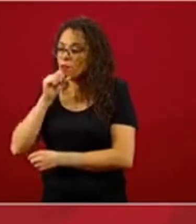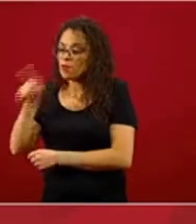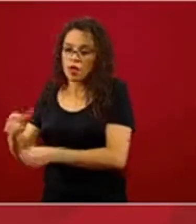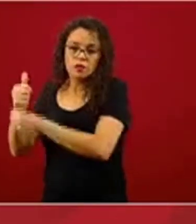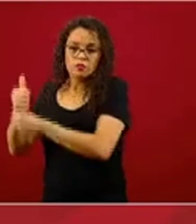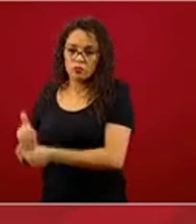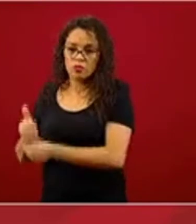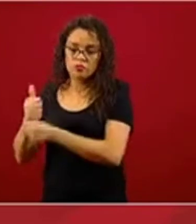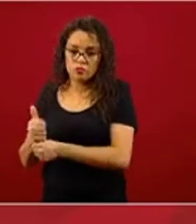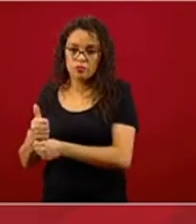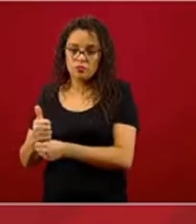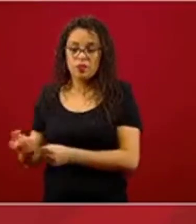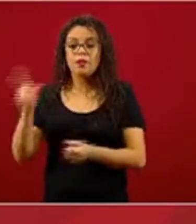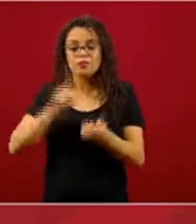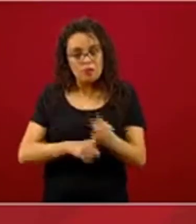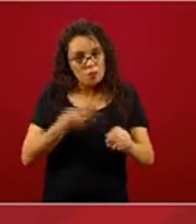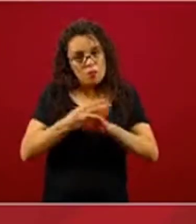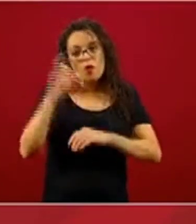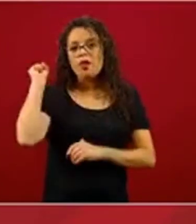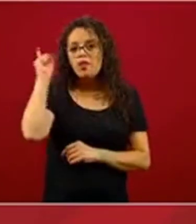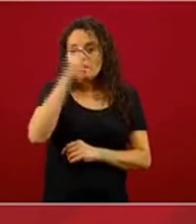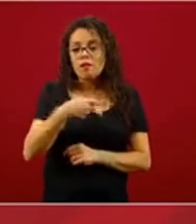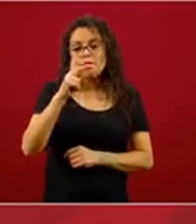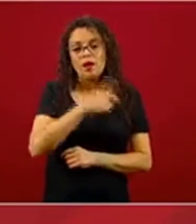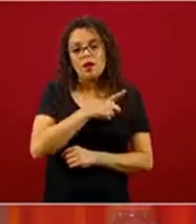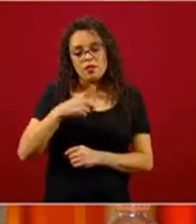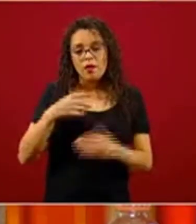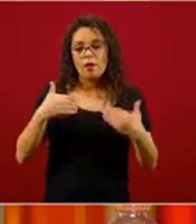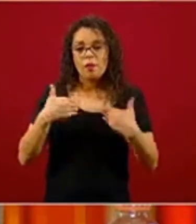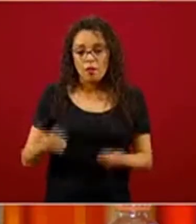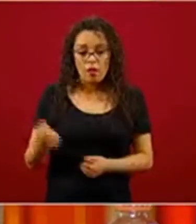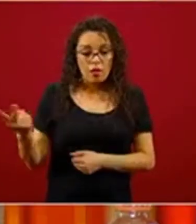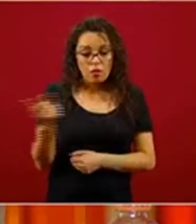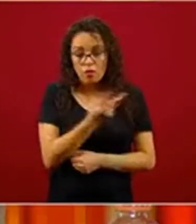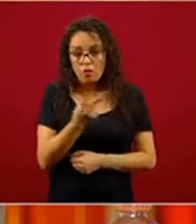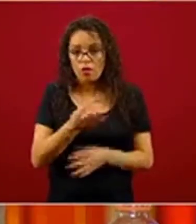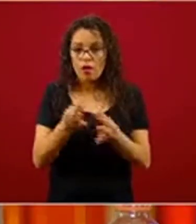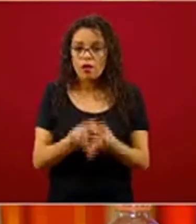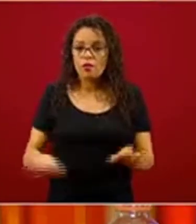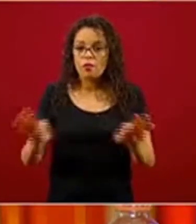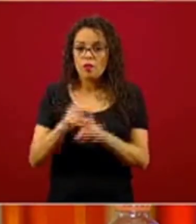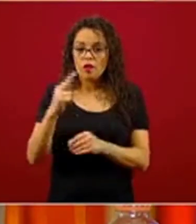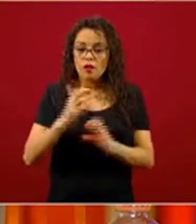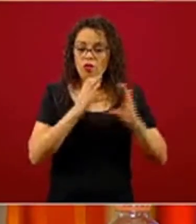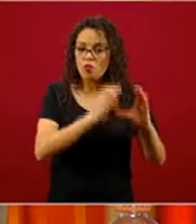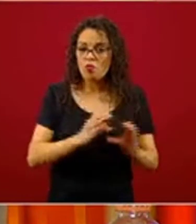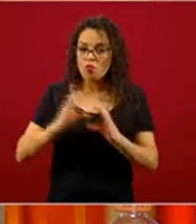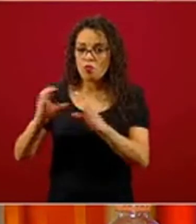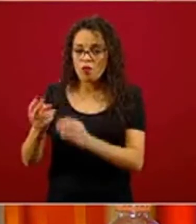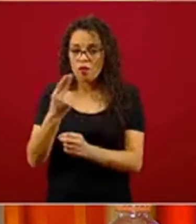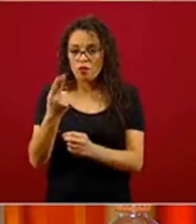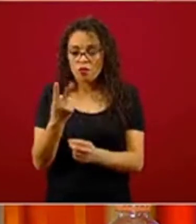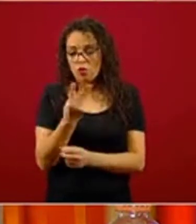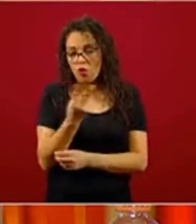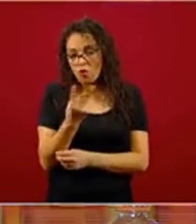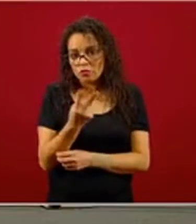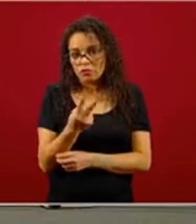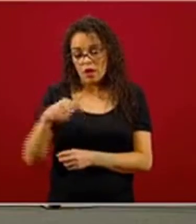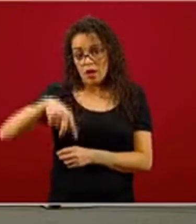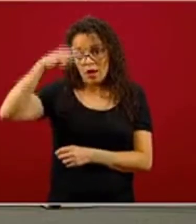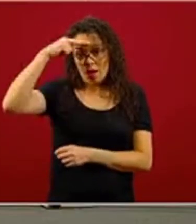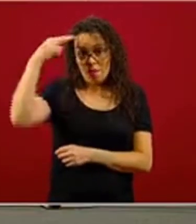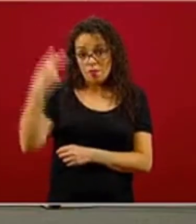pero hay que entender en todo momento que las dos cosas se tienen que cuidar y que en México y en el mundo entero es